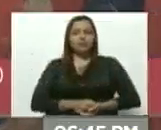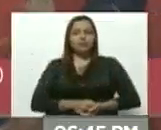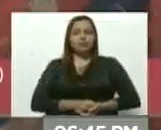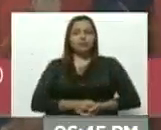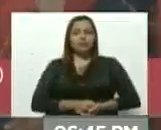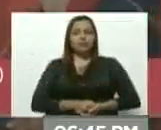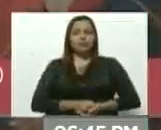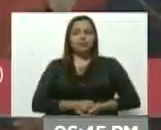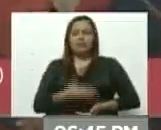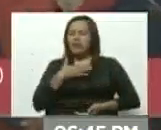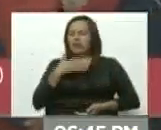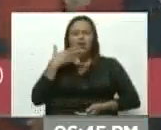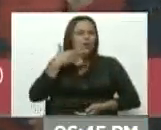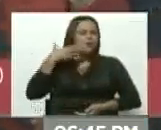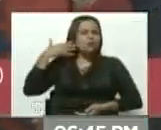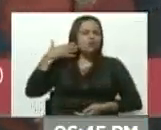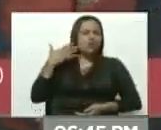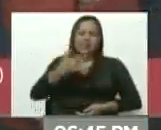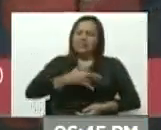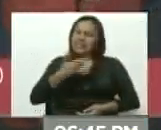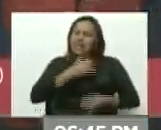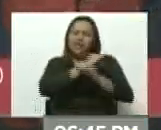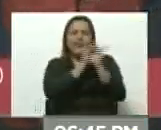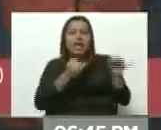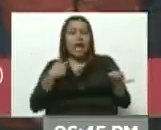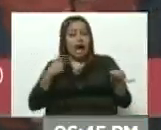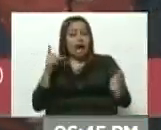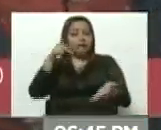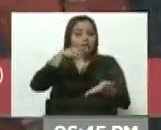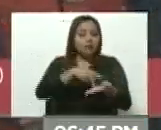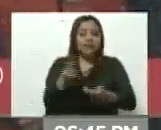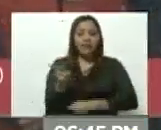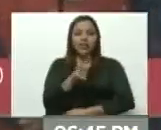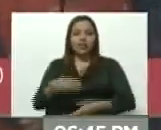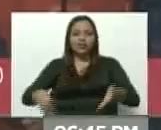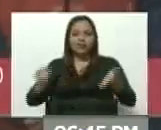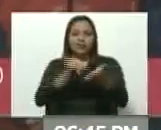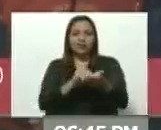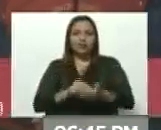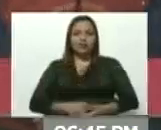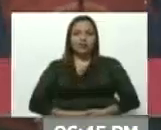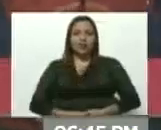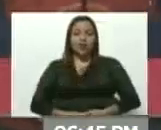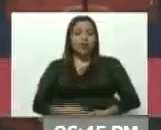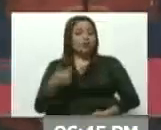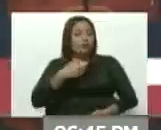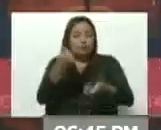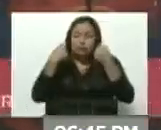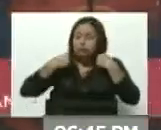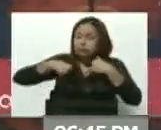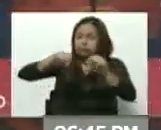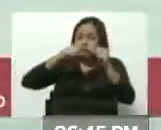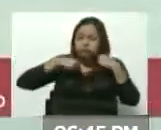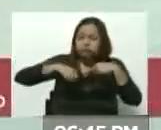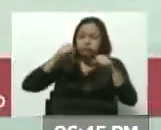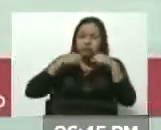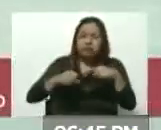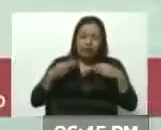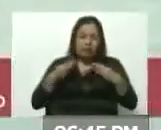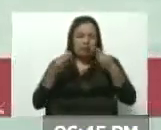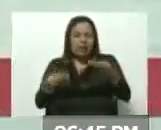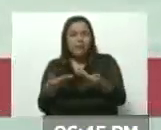verdad. Un orgullo, me siento muy feliz de estar aquí. Me he preparado para dar lo